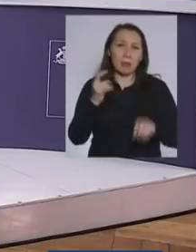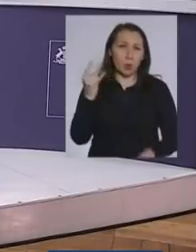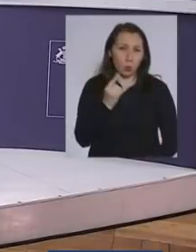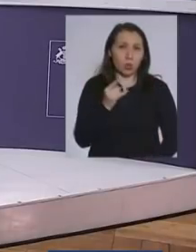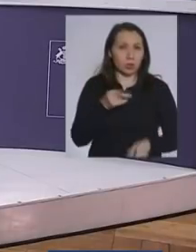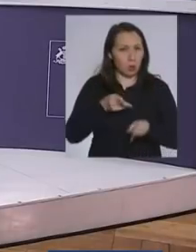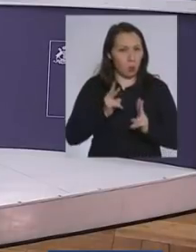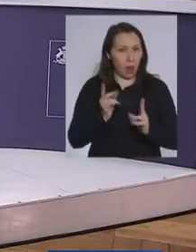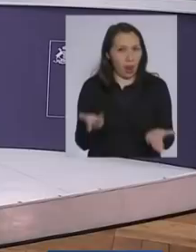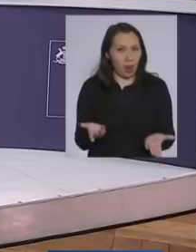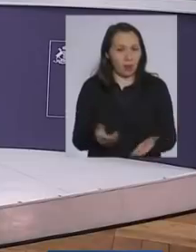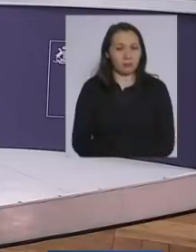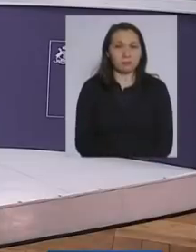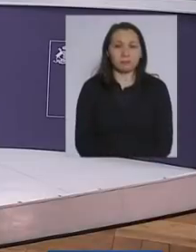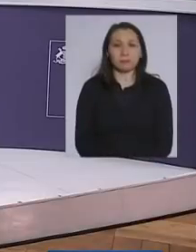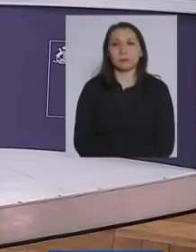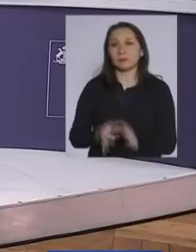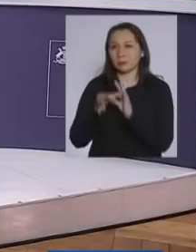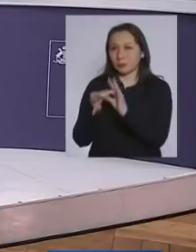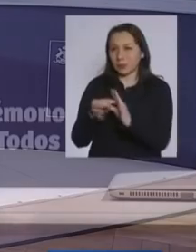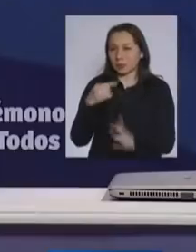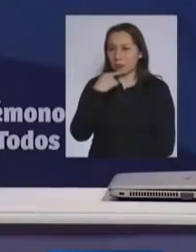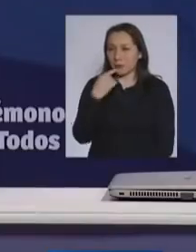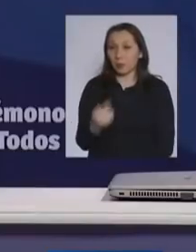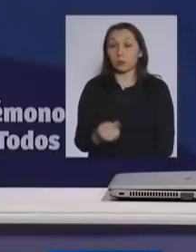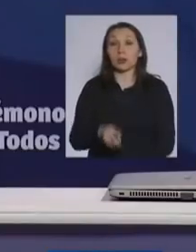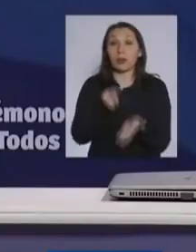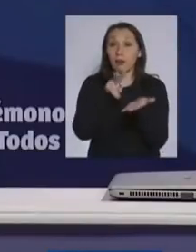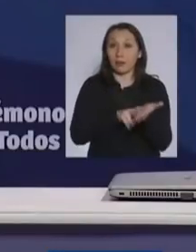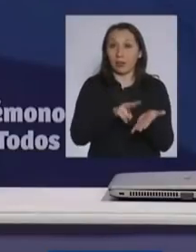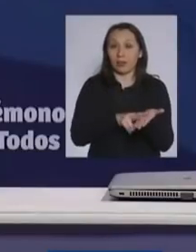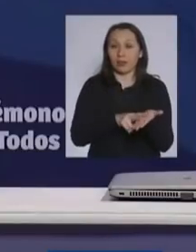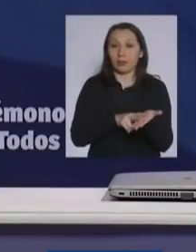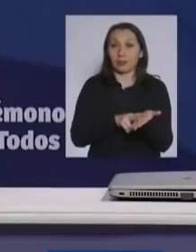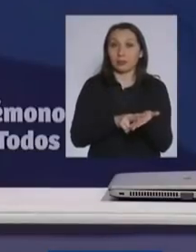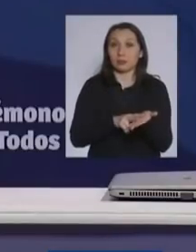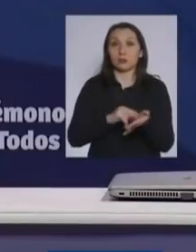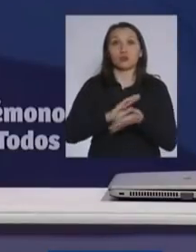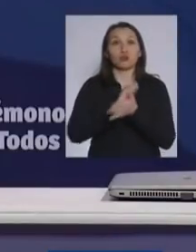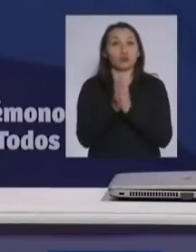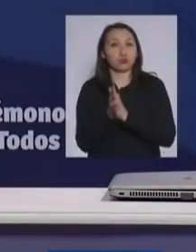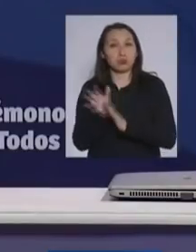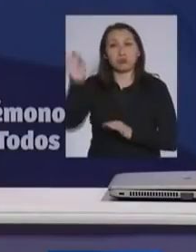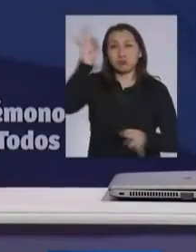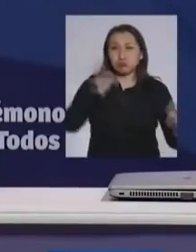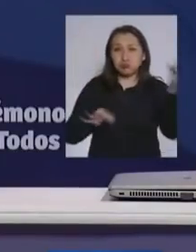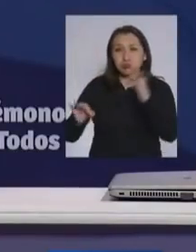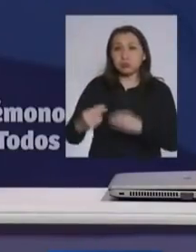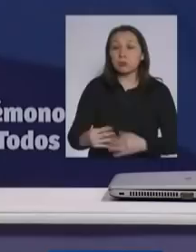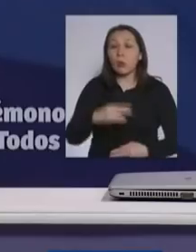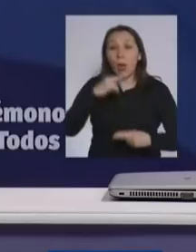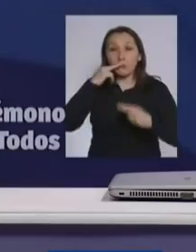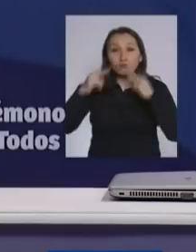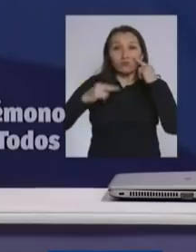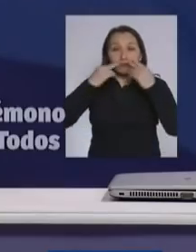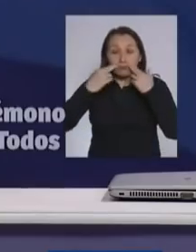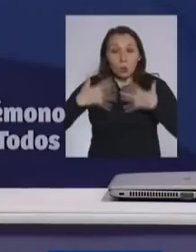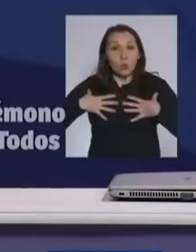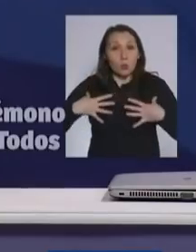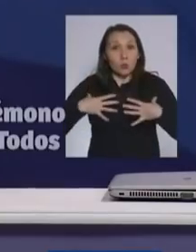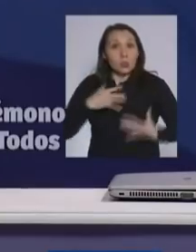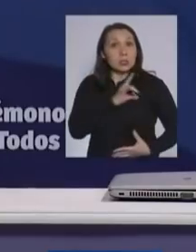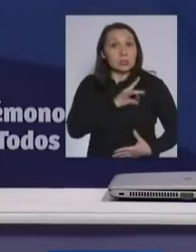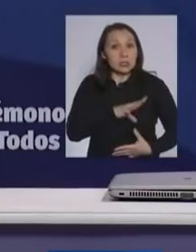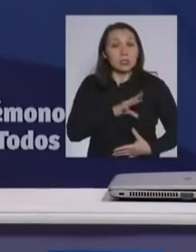esencial? Muchas gracias por la pregunta. La verdad es que todos los virus respiratorios en Chile, y usted